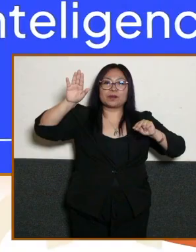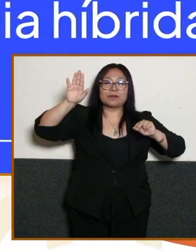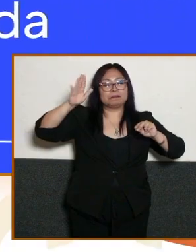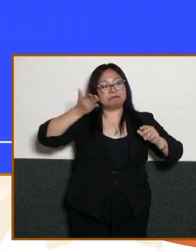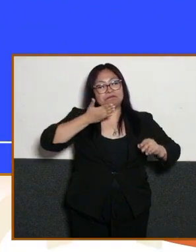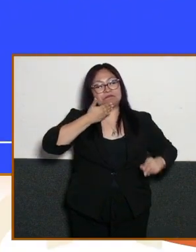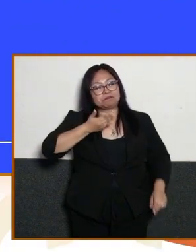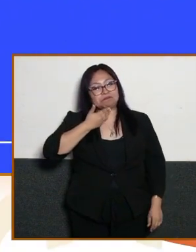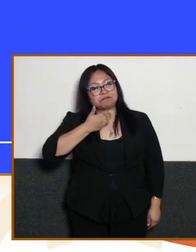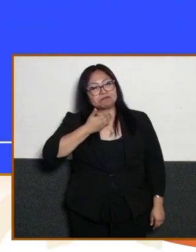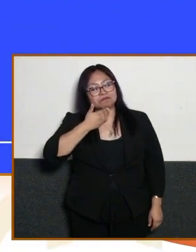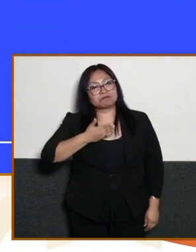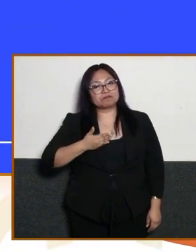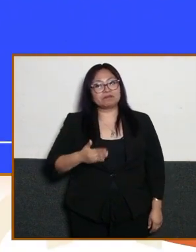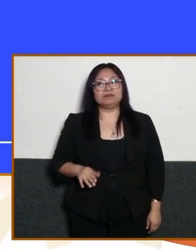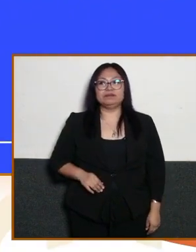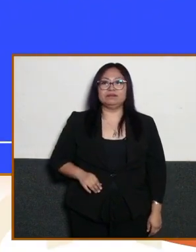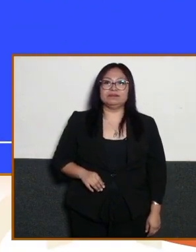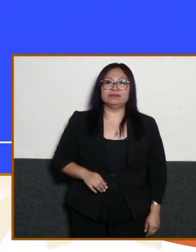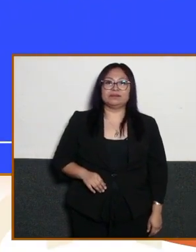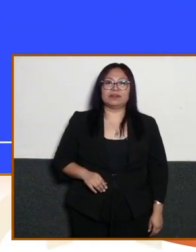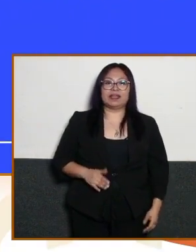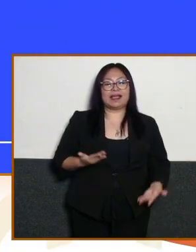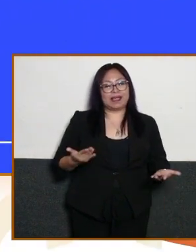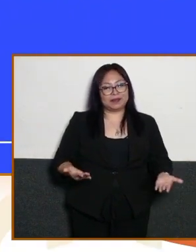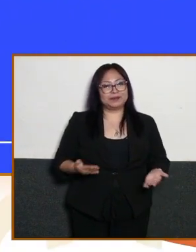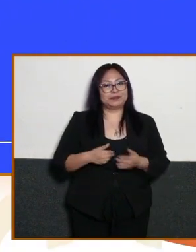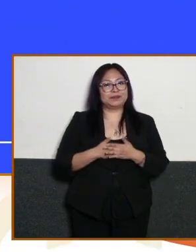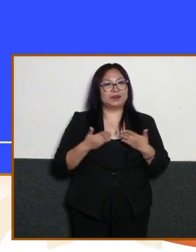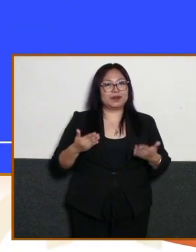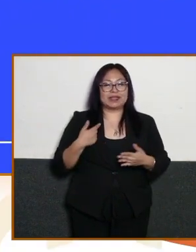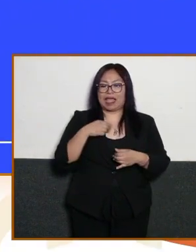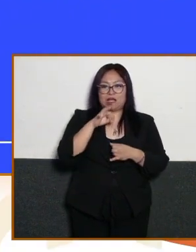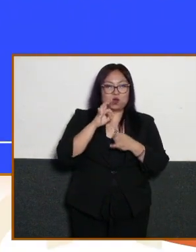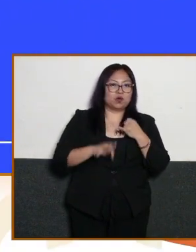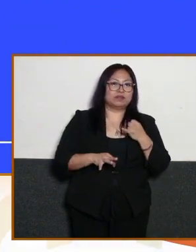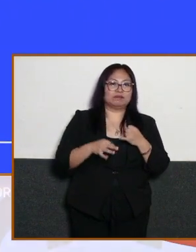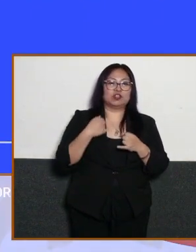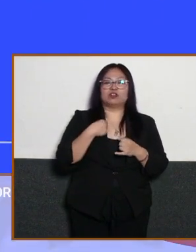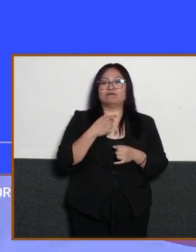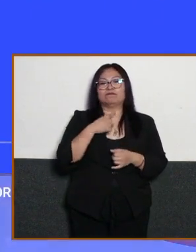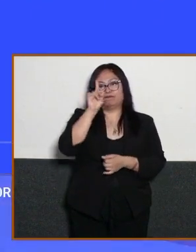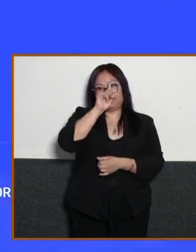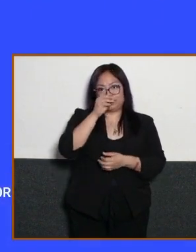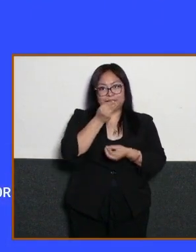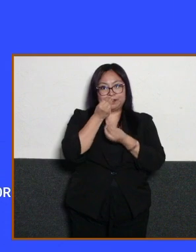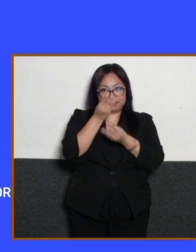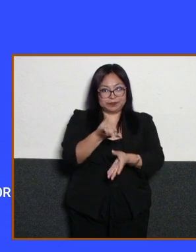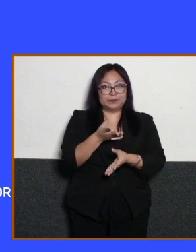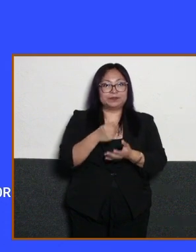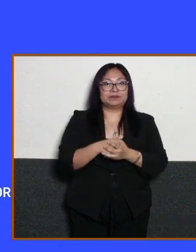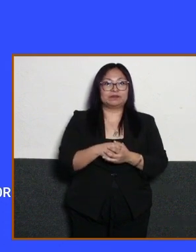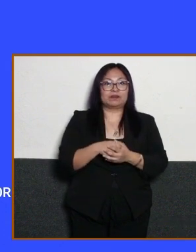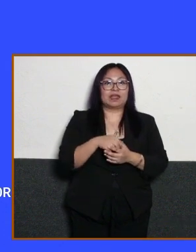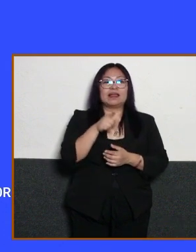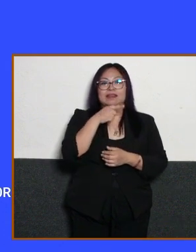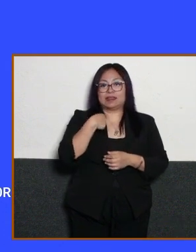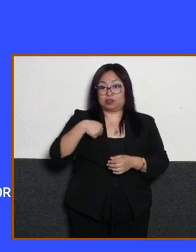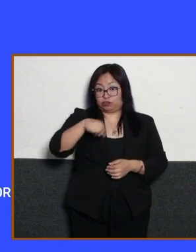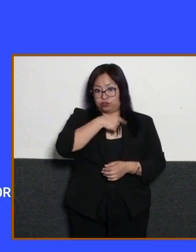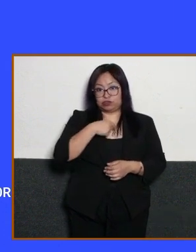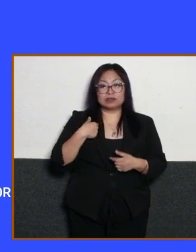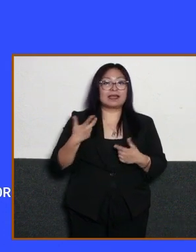Muy bien. Ahora, ya para terminar, solo les quiero decir algunos consejos de lo que nosotros